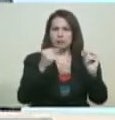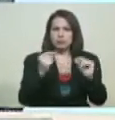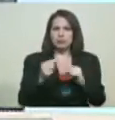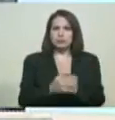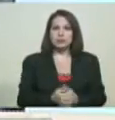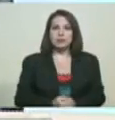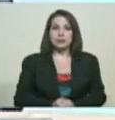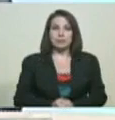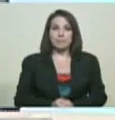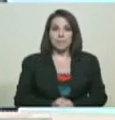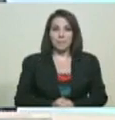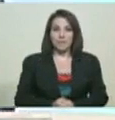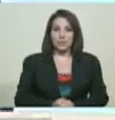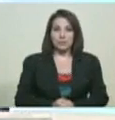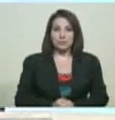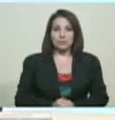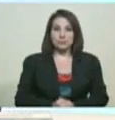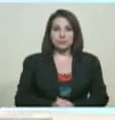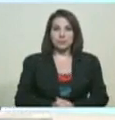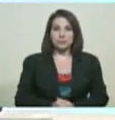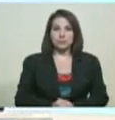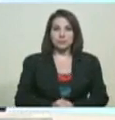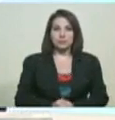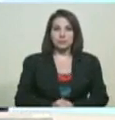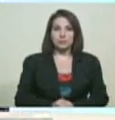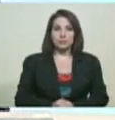que se despliega por todo venezuela